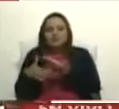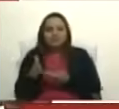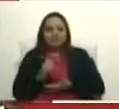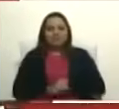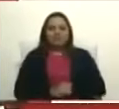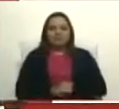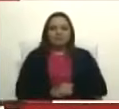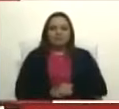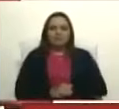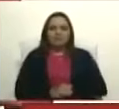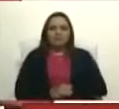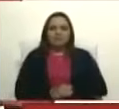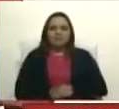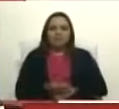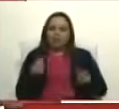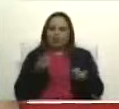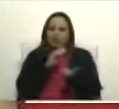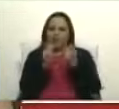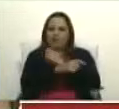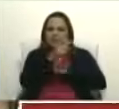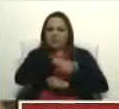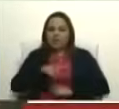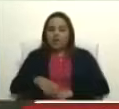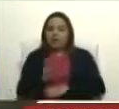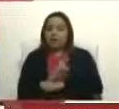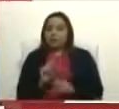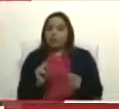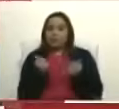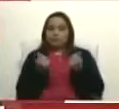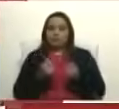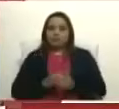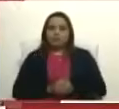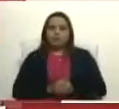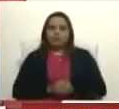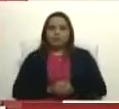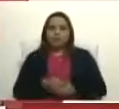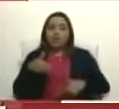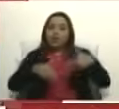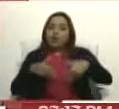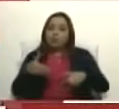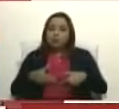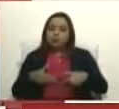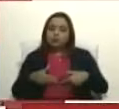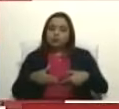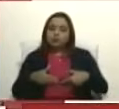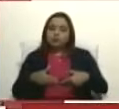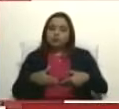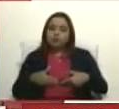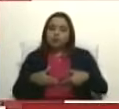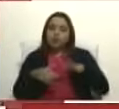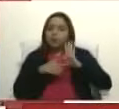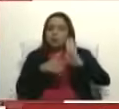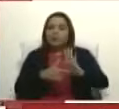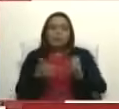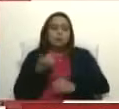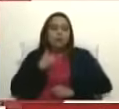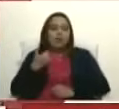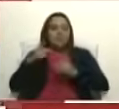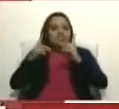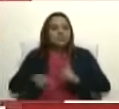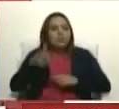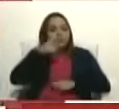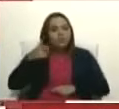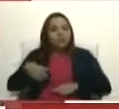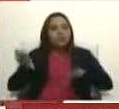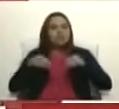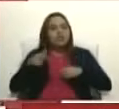¿Cómo se convence la gente? ¿Eh? Rápido. Los votos convencen a cualquiera. La voluntad de un pueblo convence a